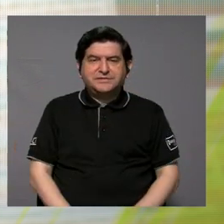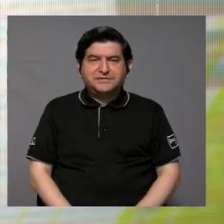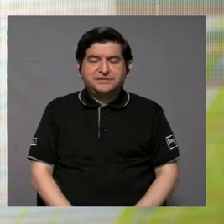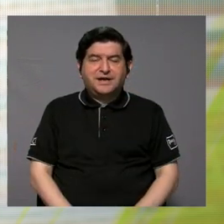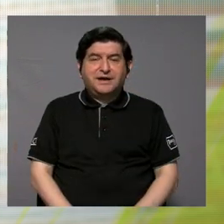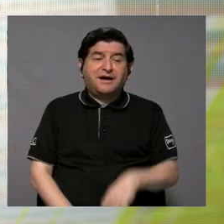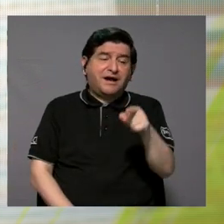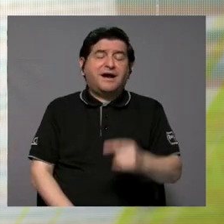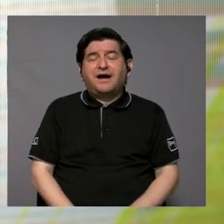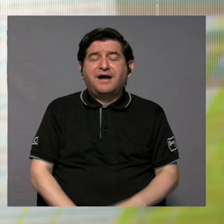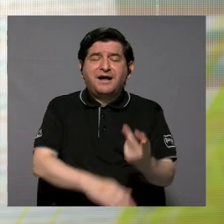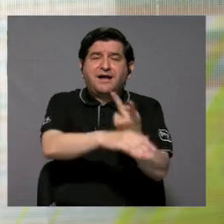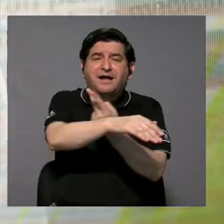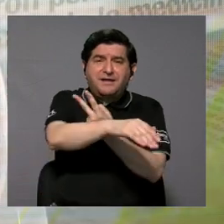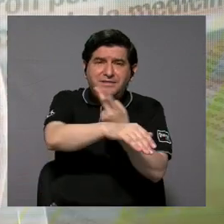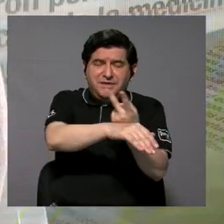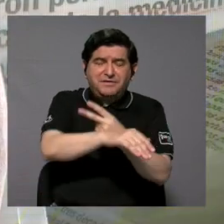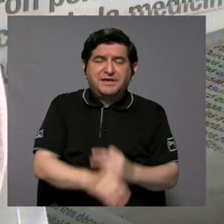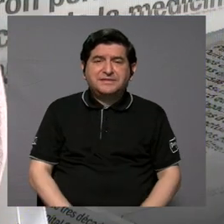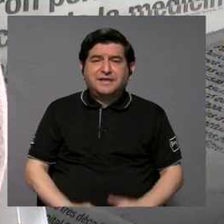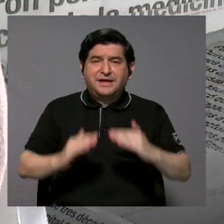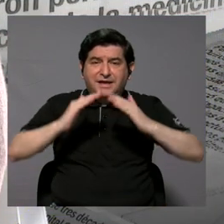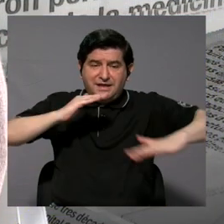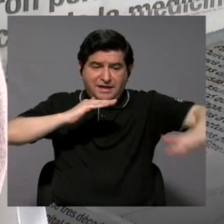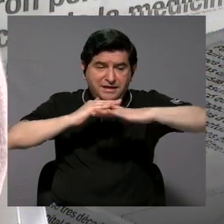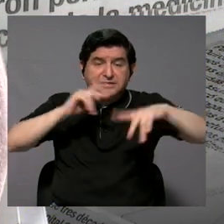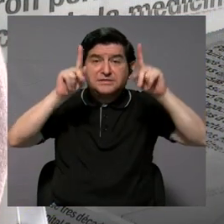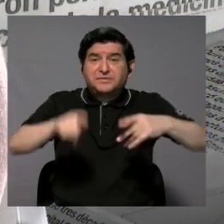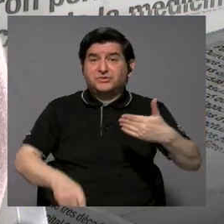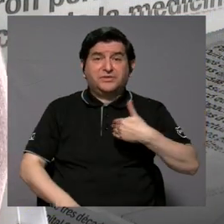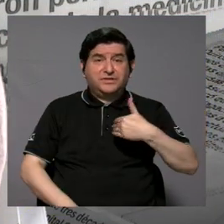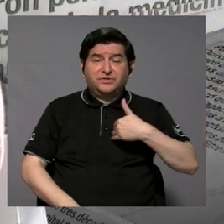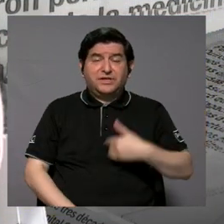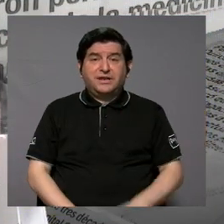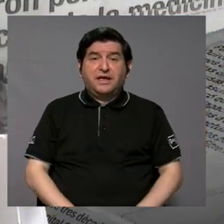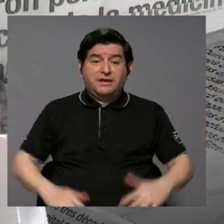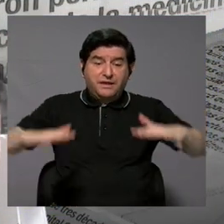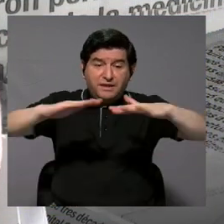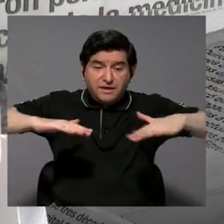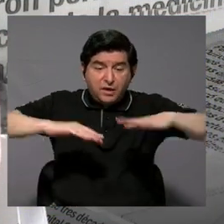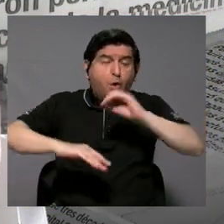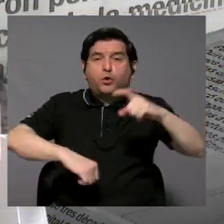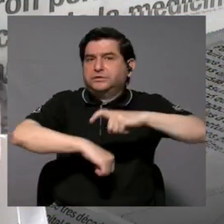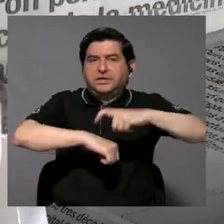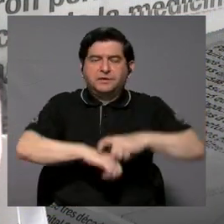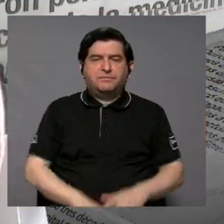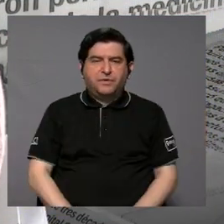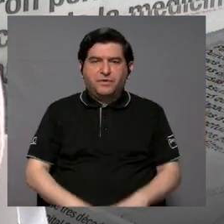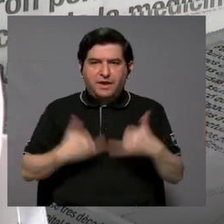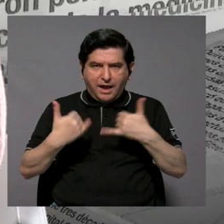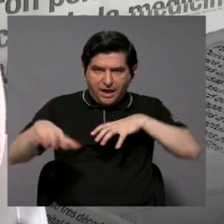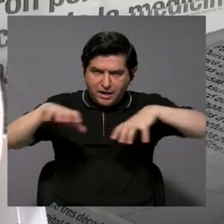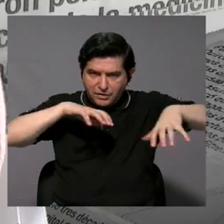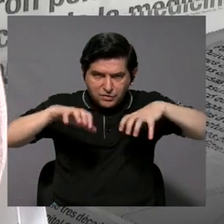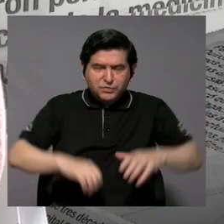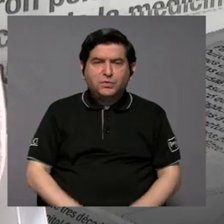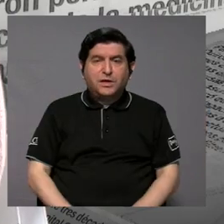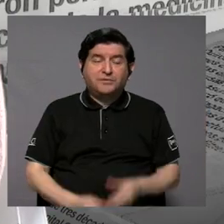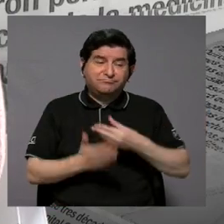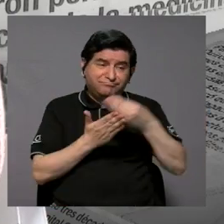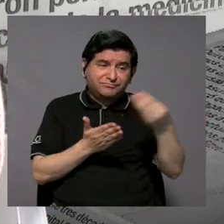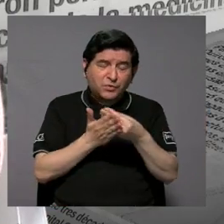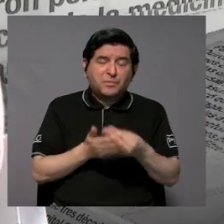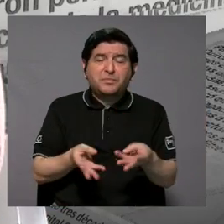huertas en la casa, porque la gente no tiene espacio o no tiene tiempo. La realidad es que la dinámica actual nos obliga a consumir